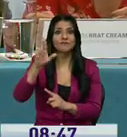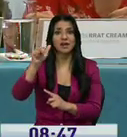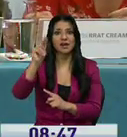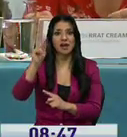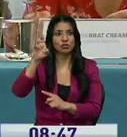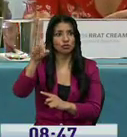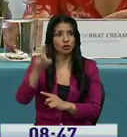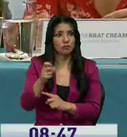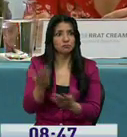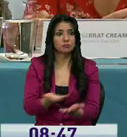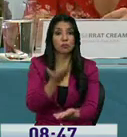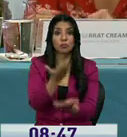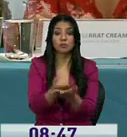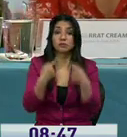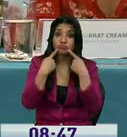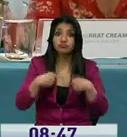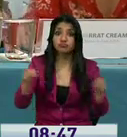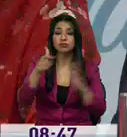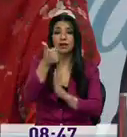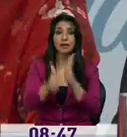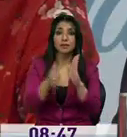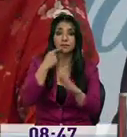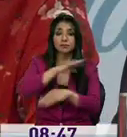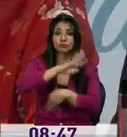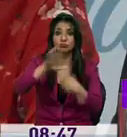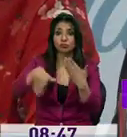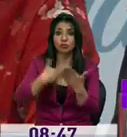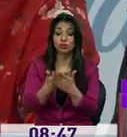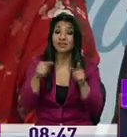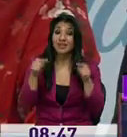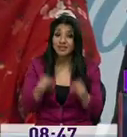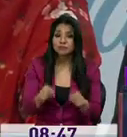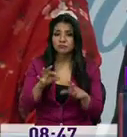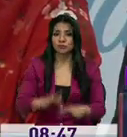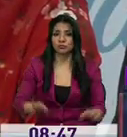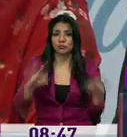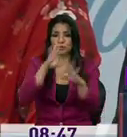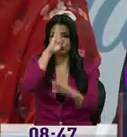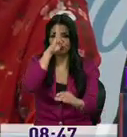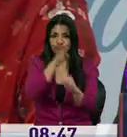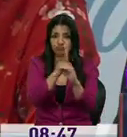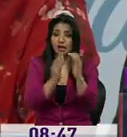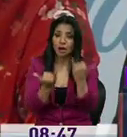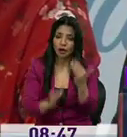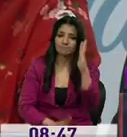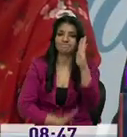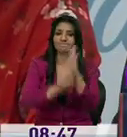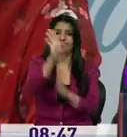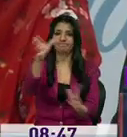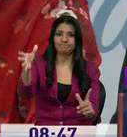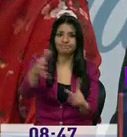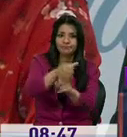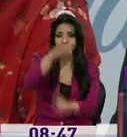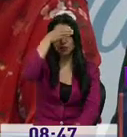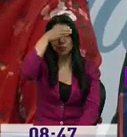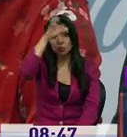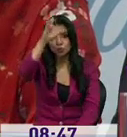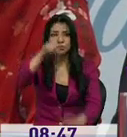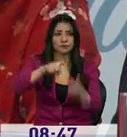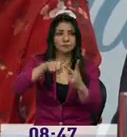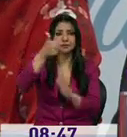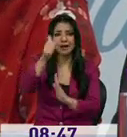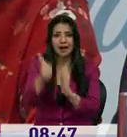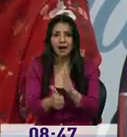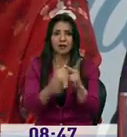el lanzamiento del proyecto denominado Arte para Todos. De eso se trata lo que estamos construyendo, de que la cultura, de que